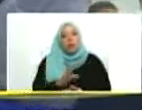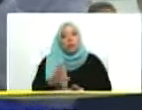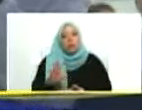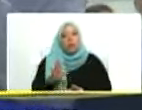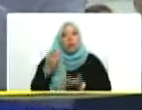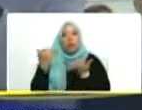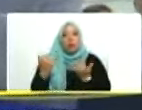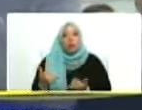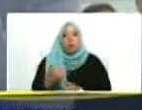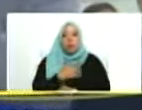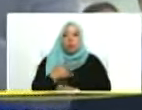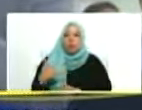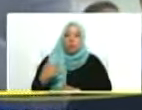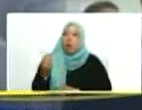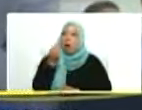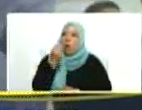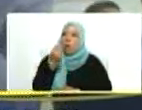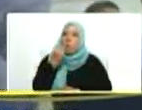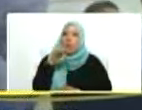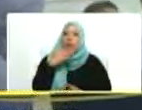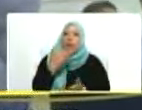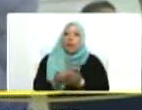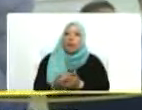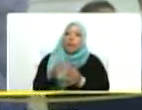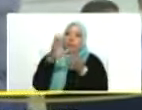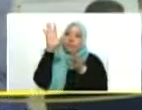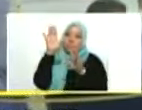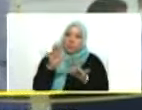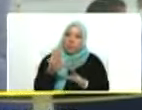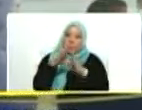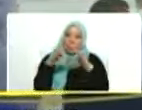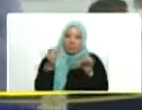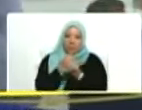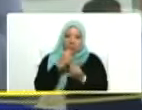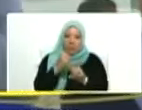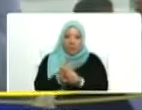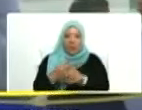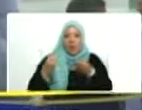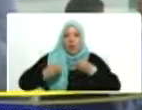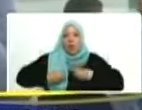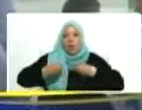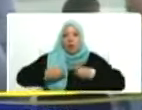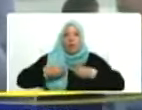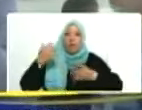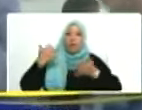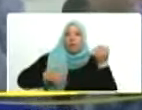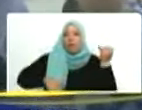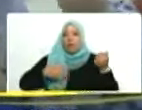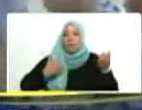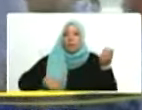el que quiera, vamos a comer también. Gracias, pues, que Dios los bendiga a todos. ¡Que viva la parranda!